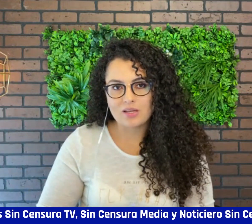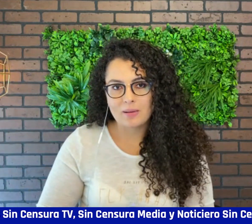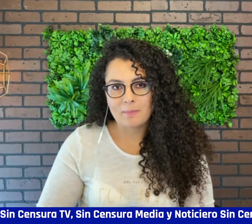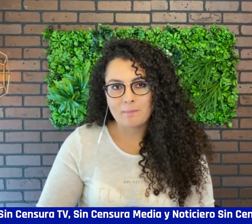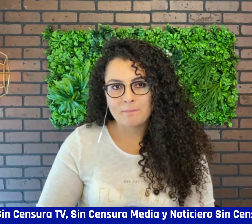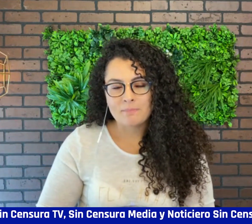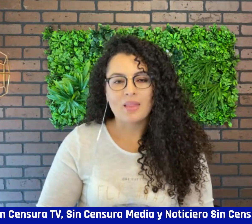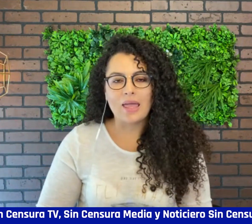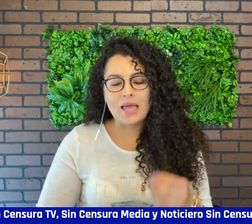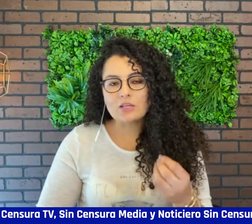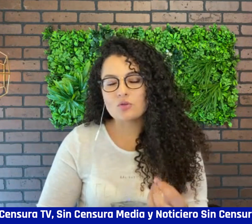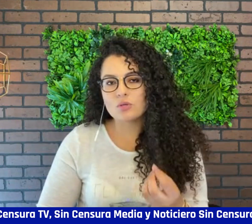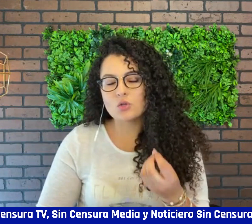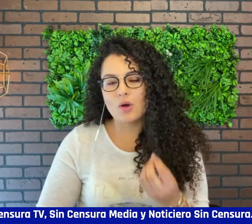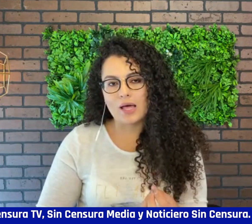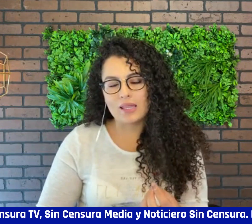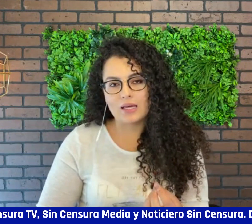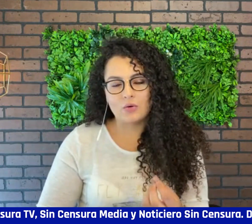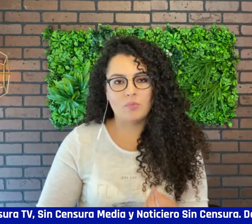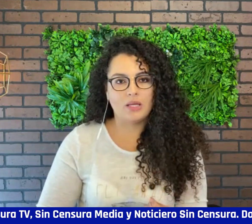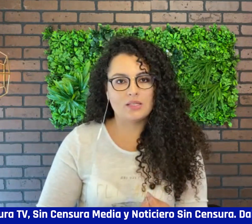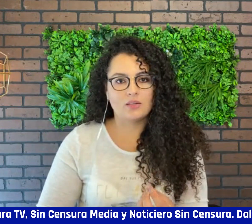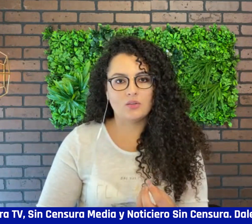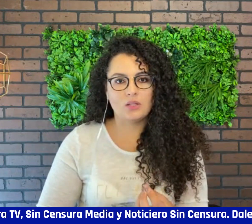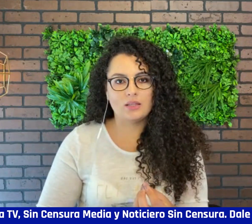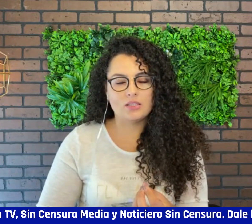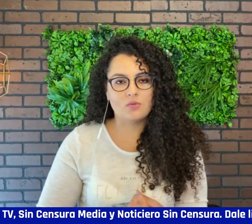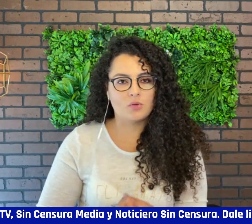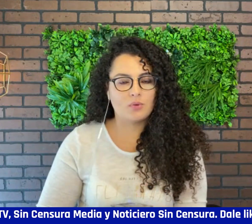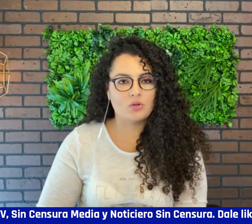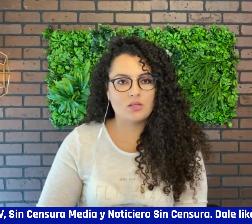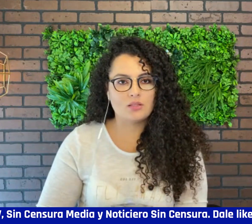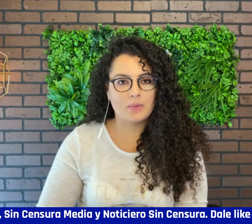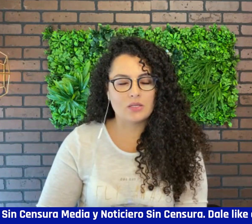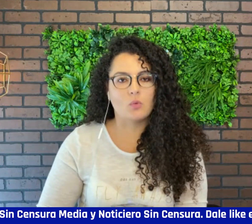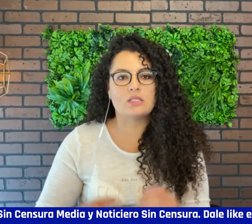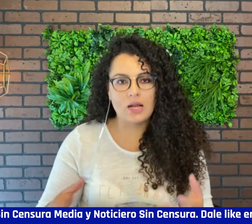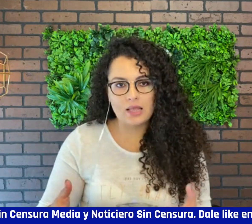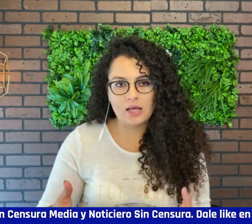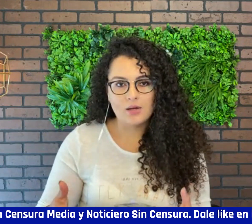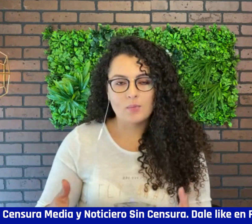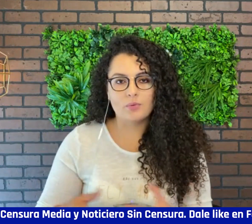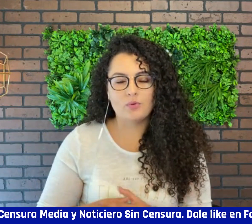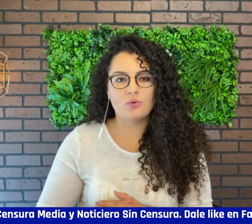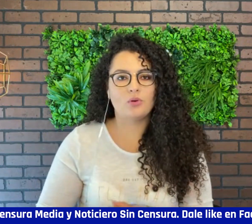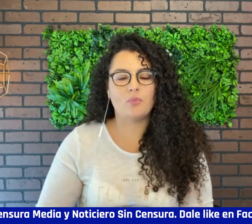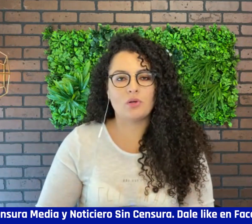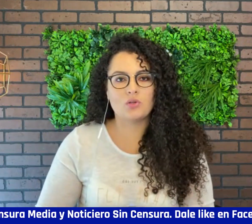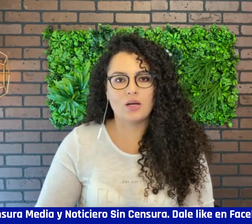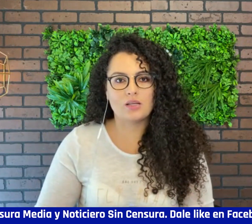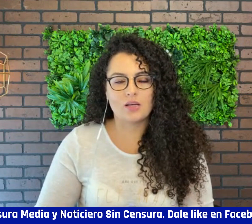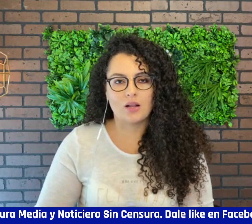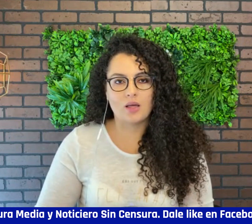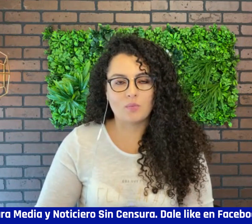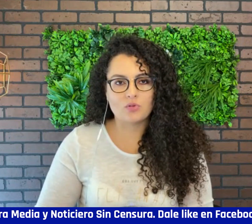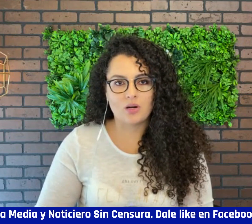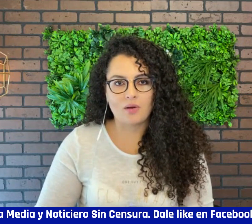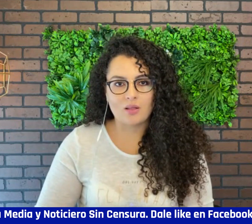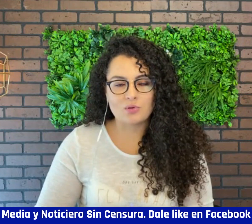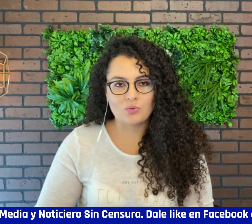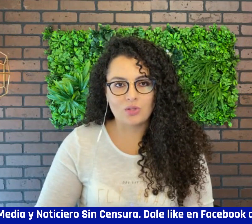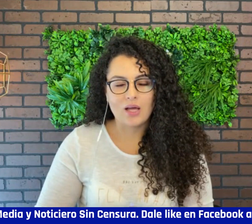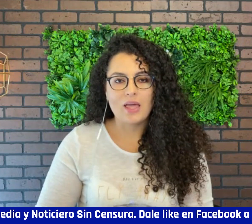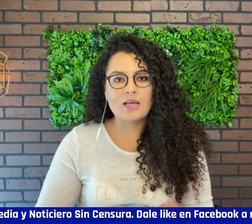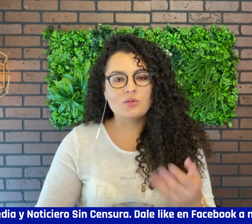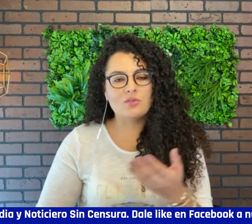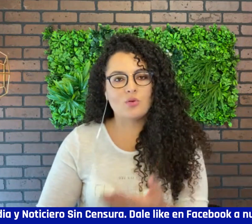conferencias de prensa. Eso es una chulada en un país en donde antes la información estaba secuestrada por un núcleo de personajes que creían poseer la